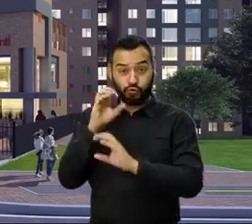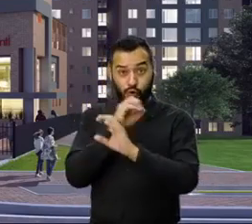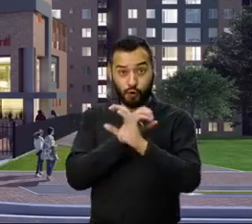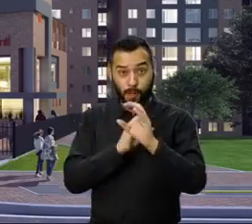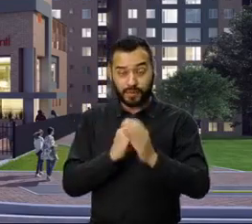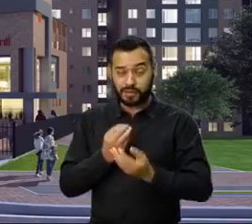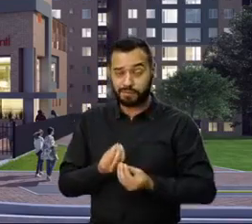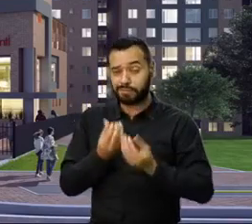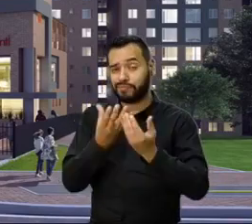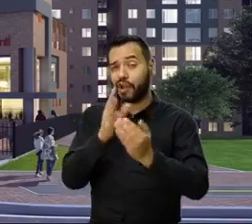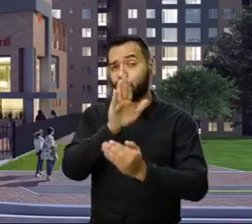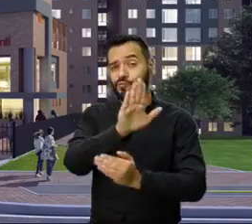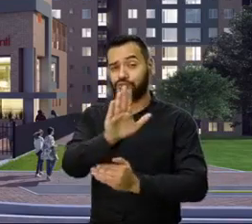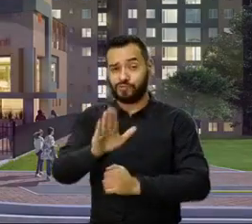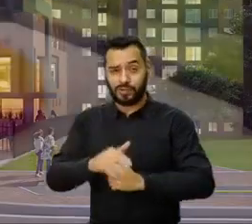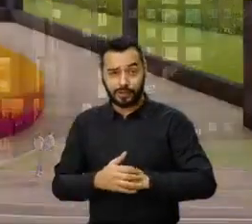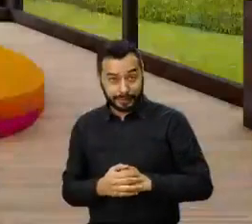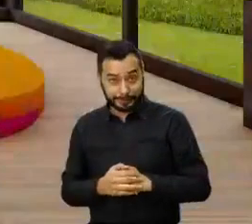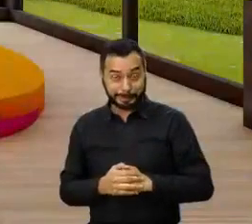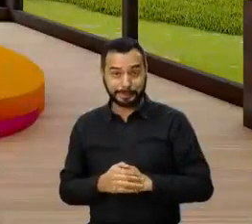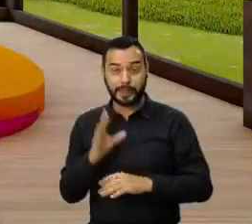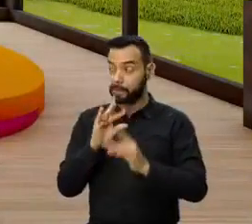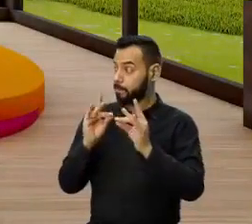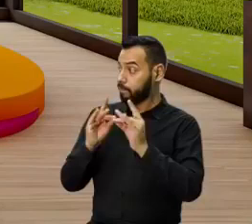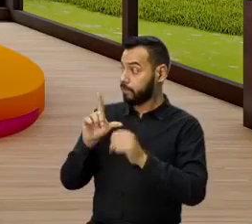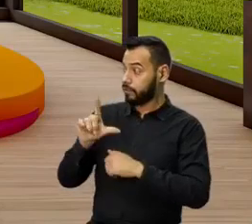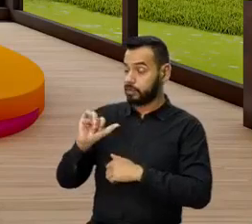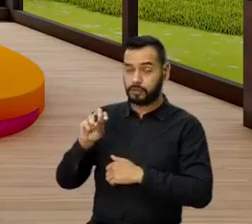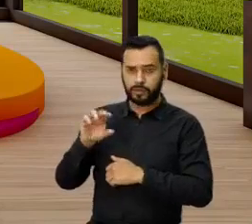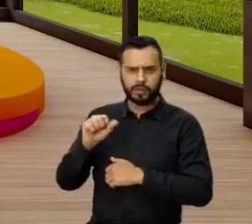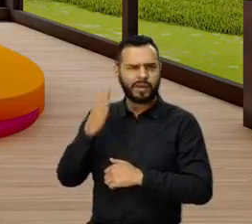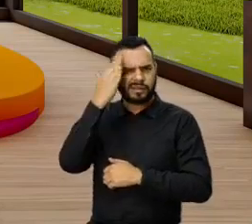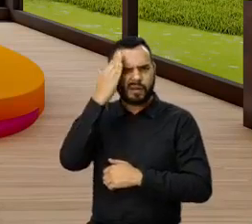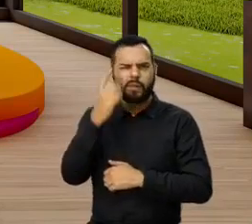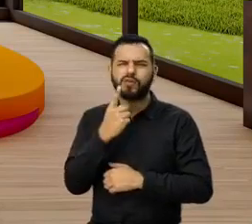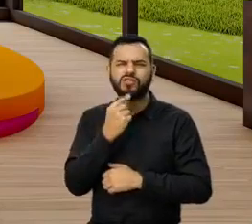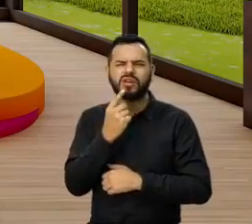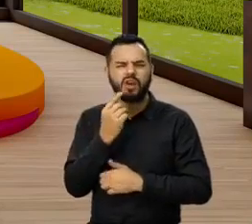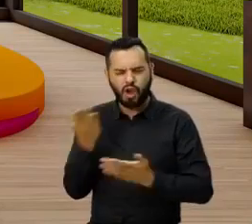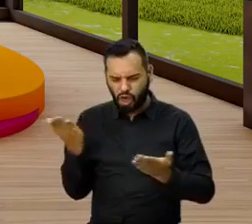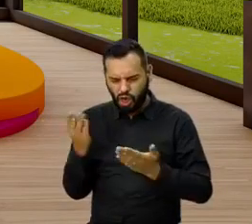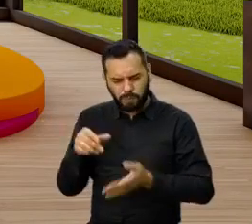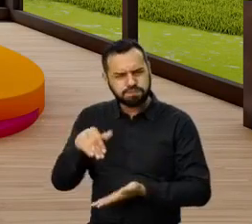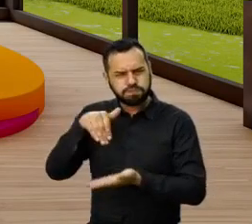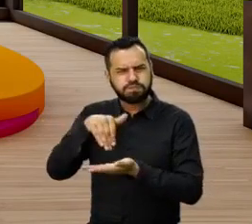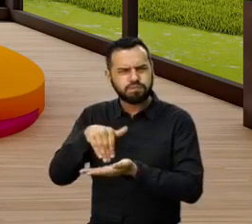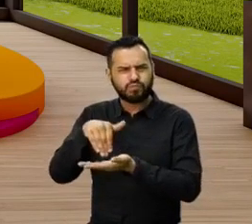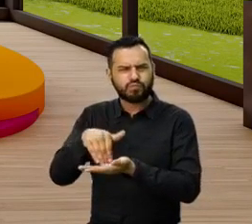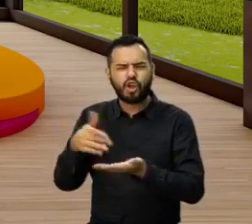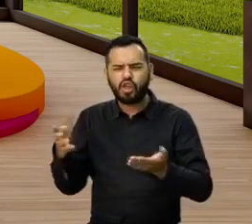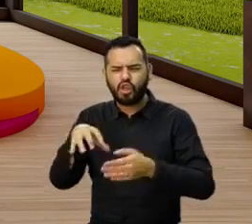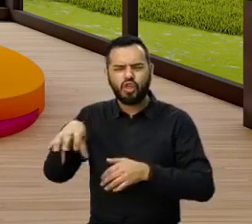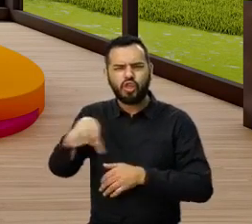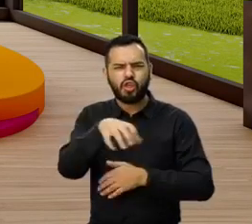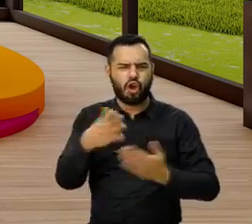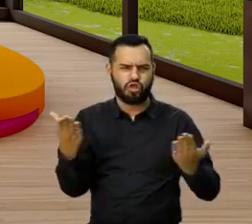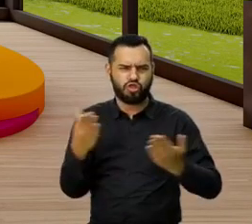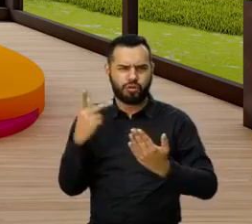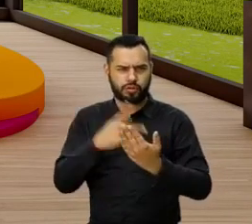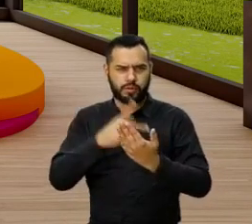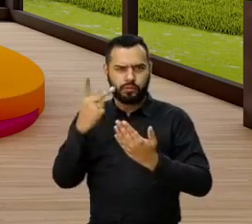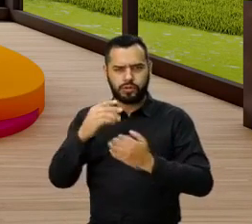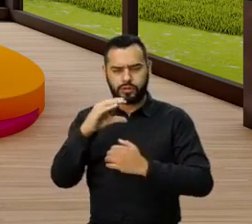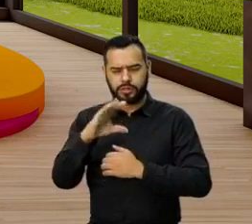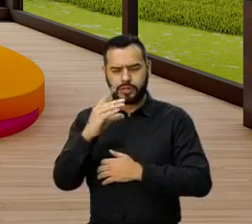tenemos para usted es perfecto en línea bueno sabemos que está en zipaquirá pero exactamente en donde está ubicado el proyecto